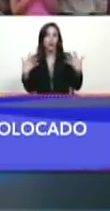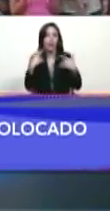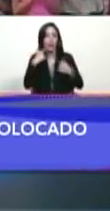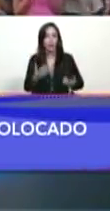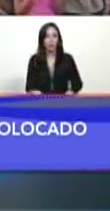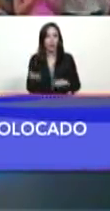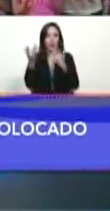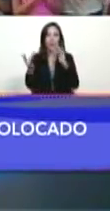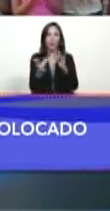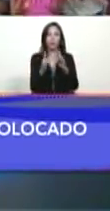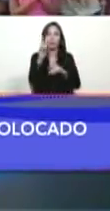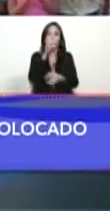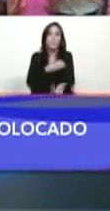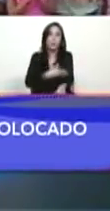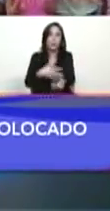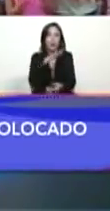Prieto,